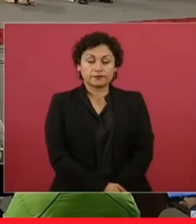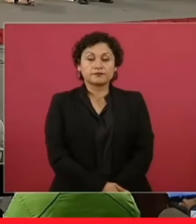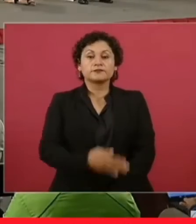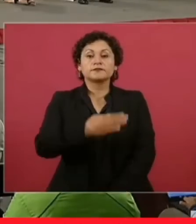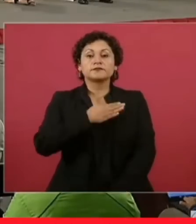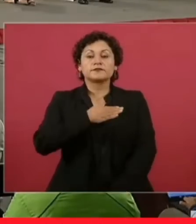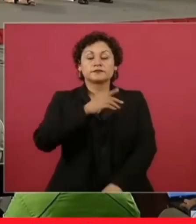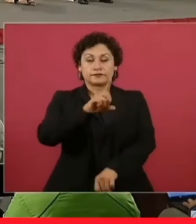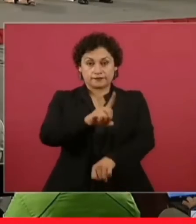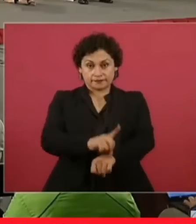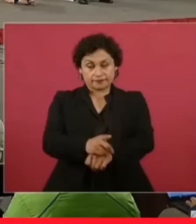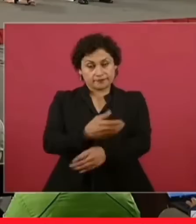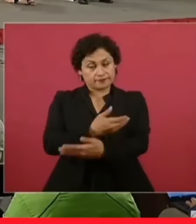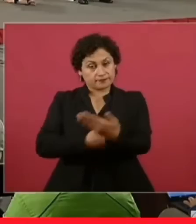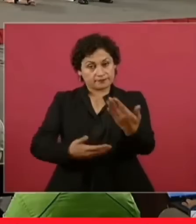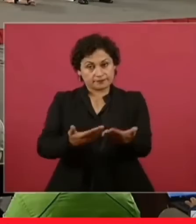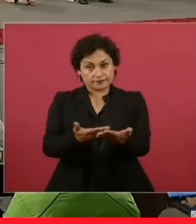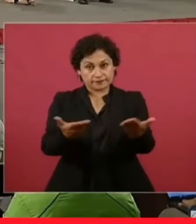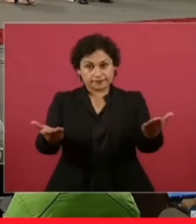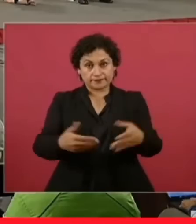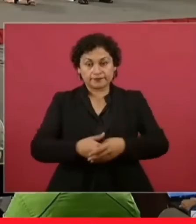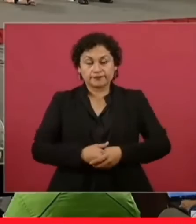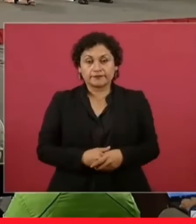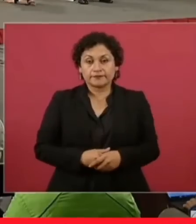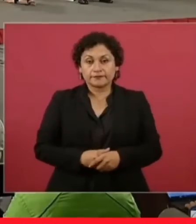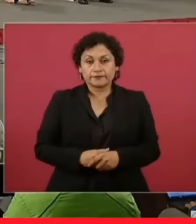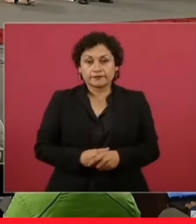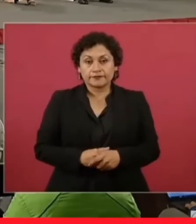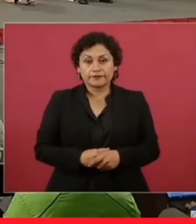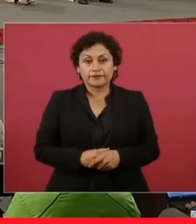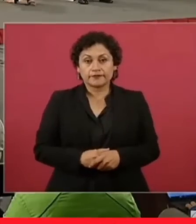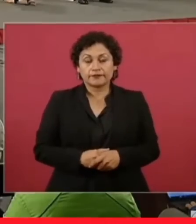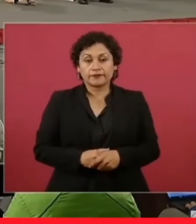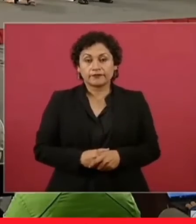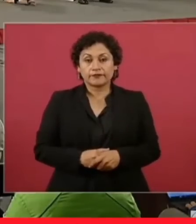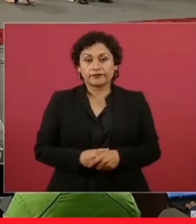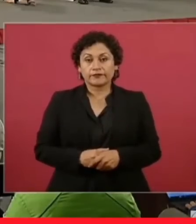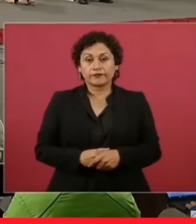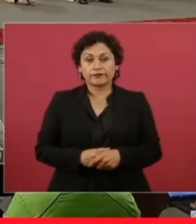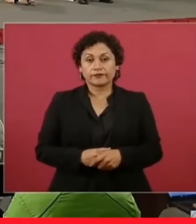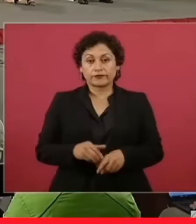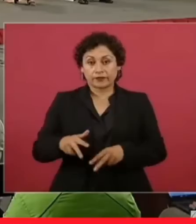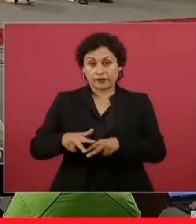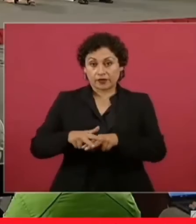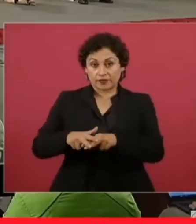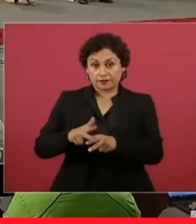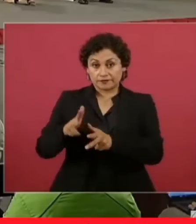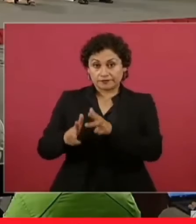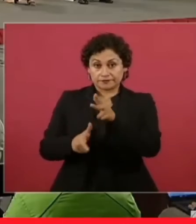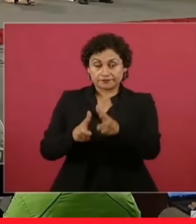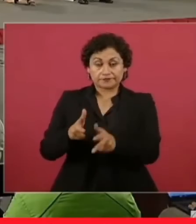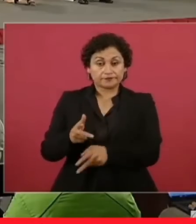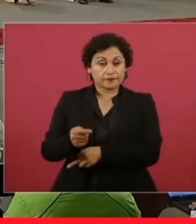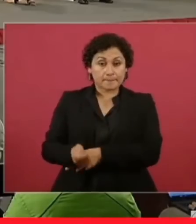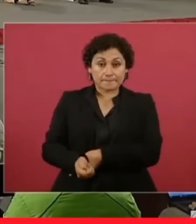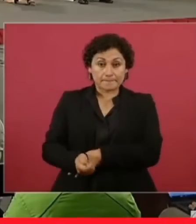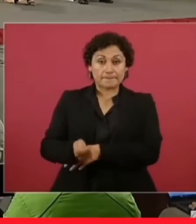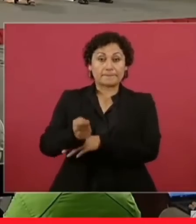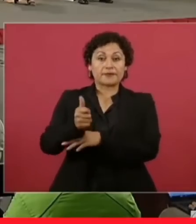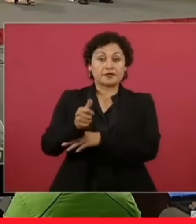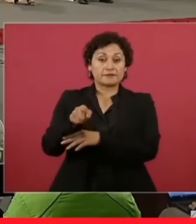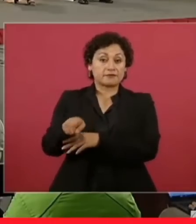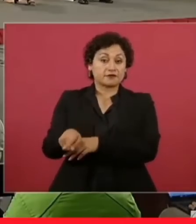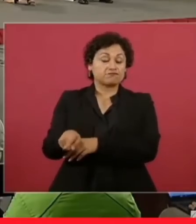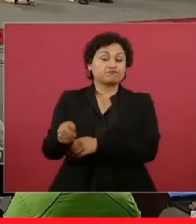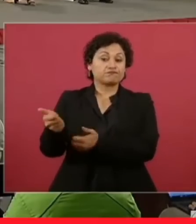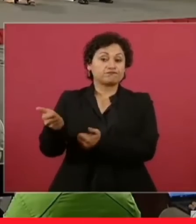Muy buenos días a todos y todas. El primer tren estándar de 4 coches,